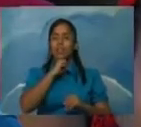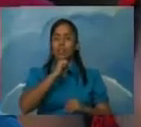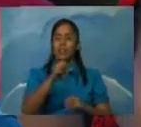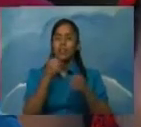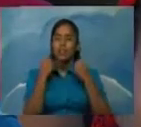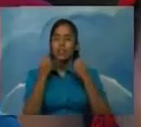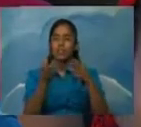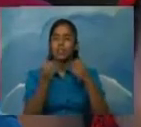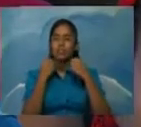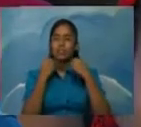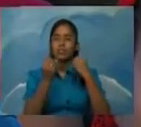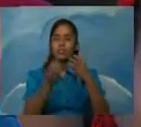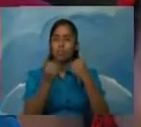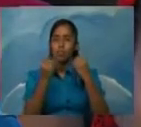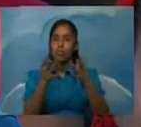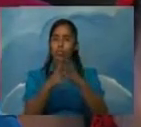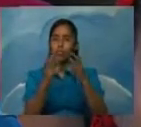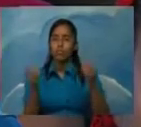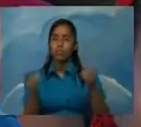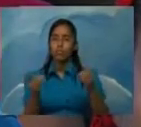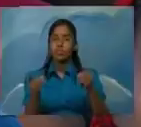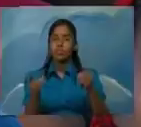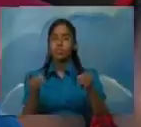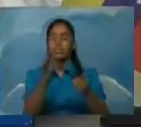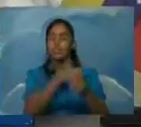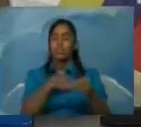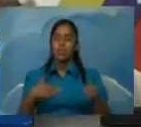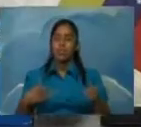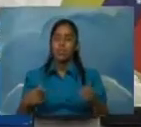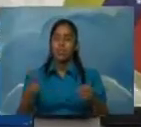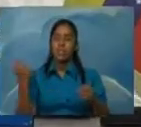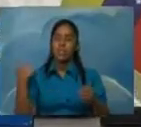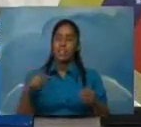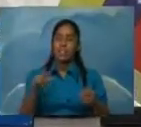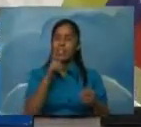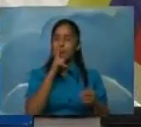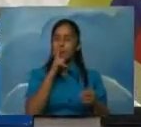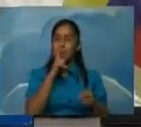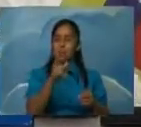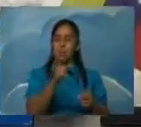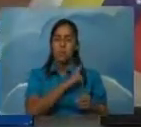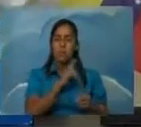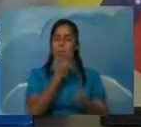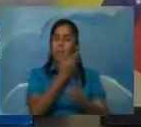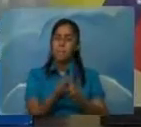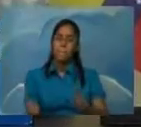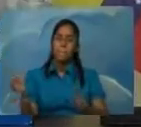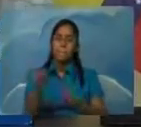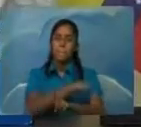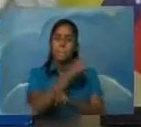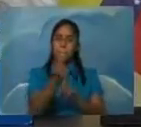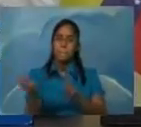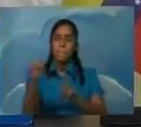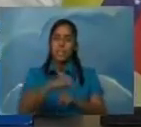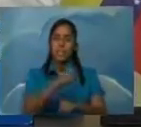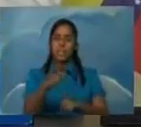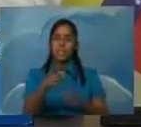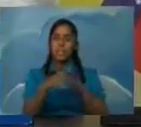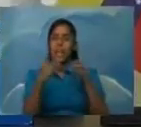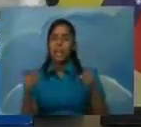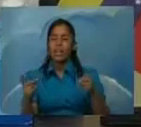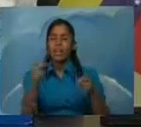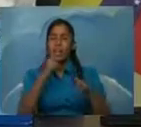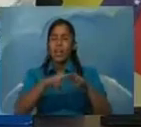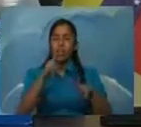mucha angustia, porque eran vilmente maltratados, les arrancaban los